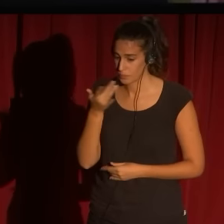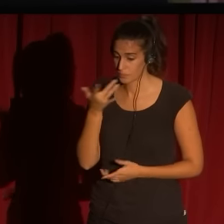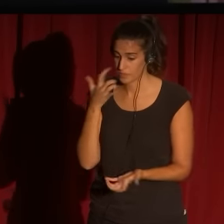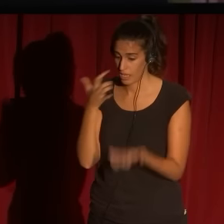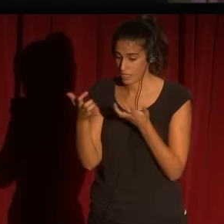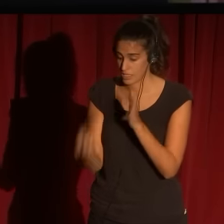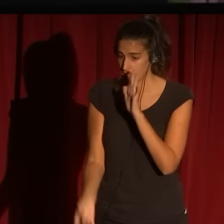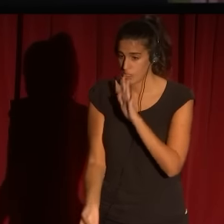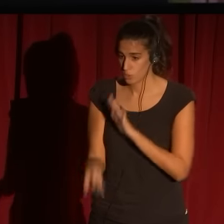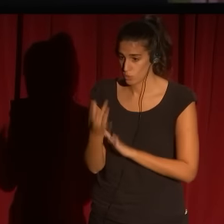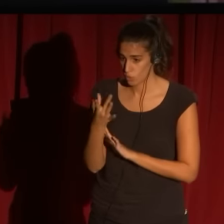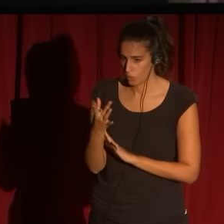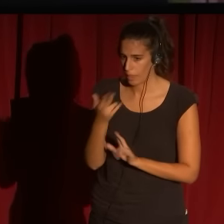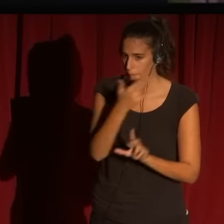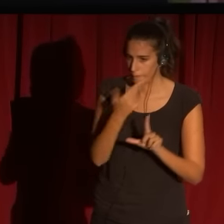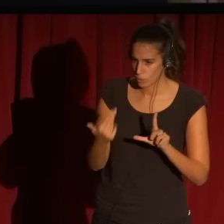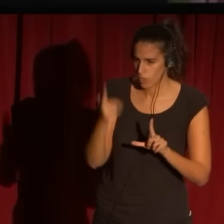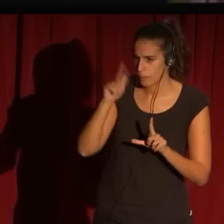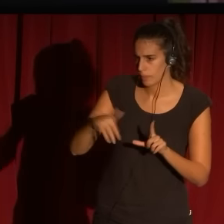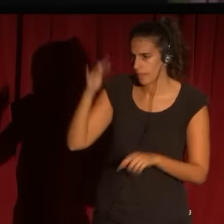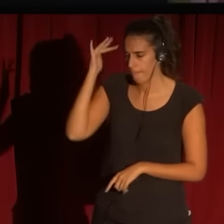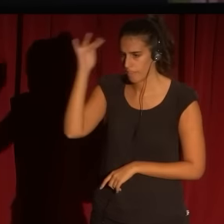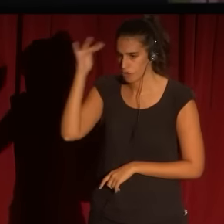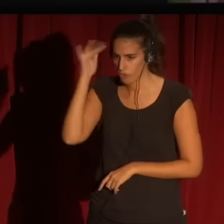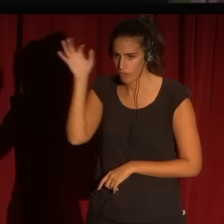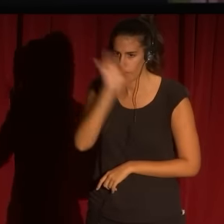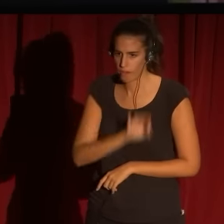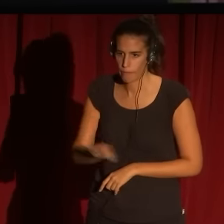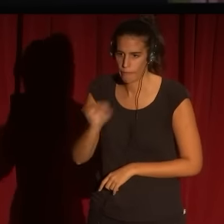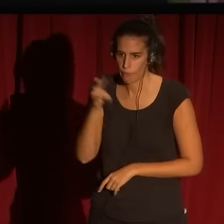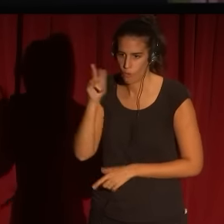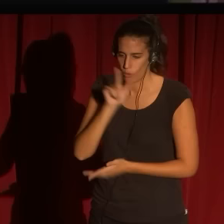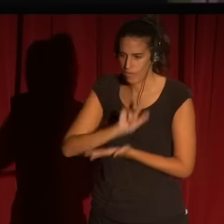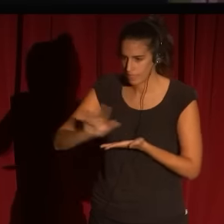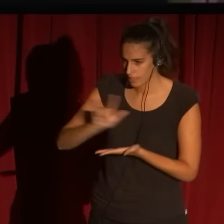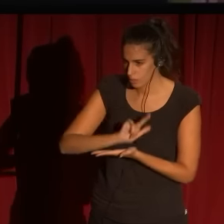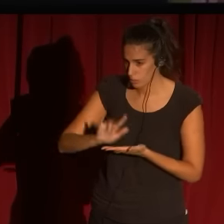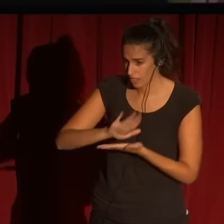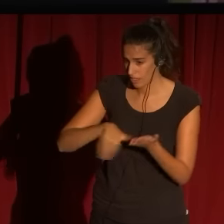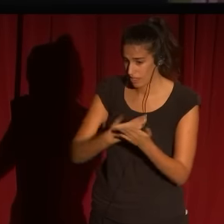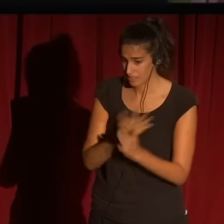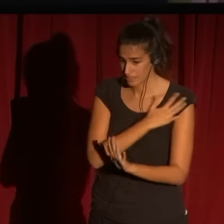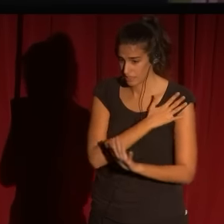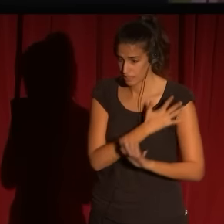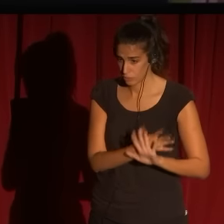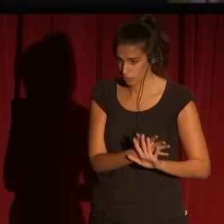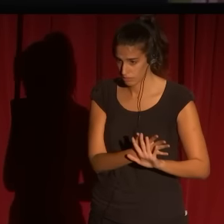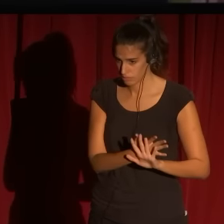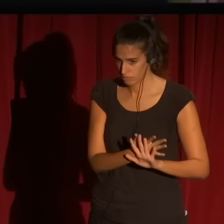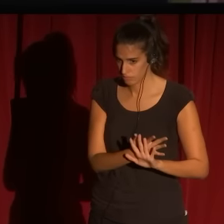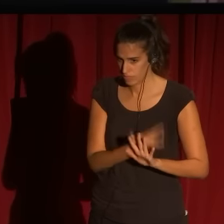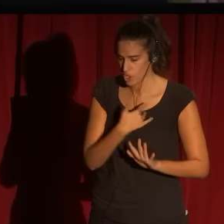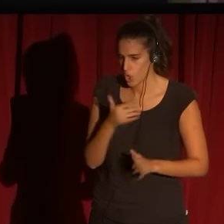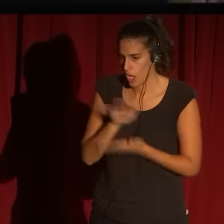arte no solo de la pintura también de la filosofía incluso de la de la literatura hasta este momento ha sido y estoy